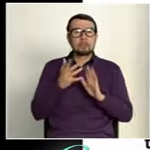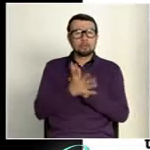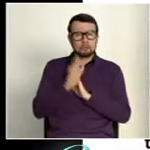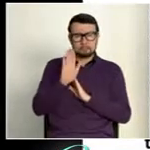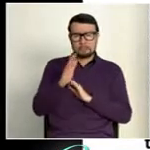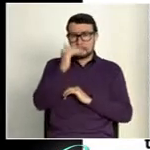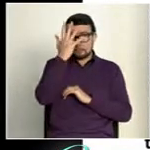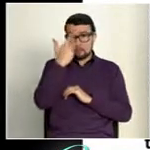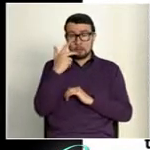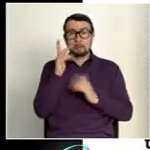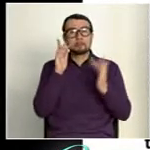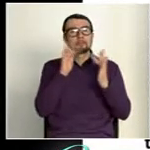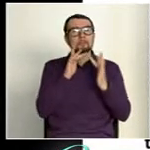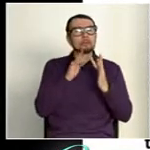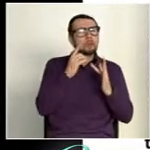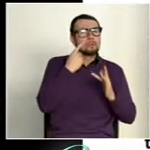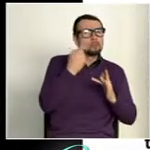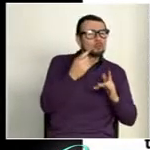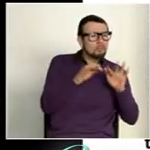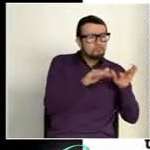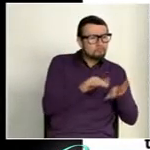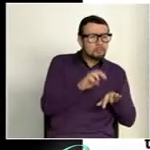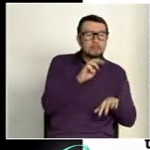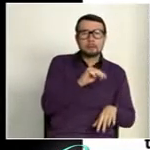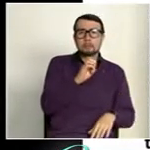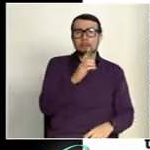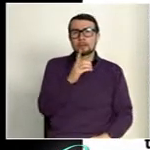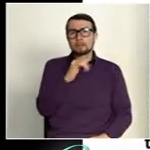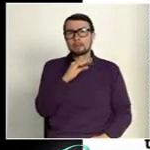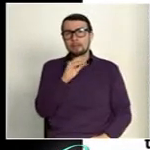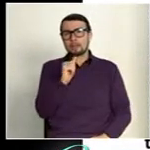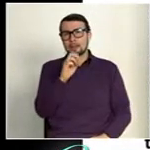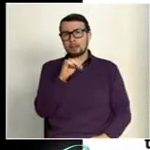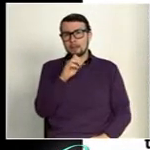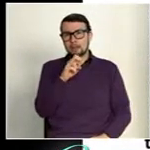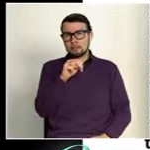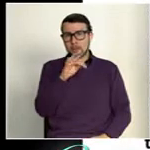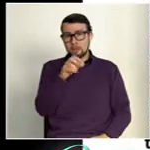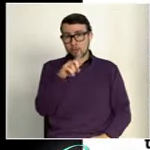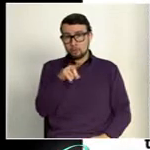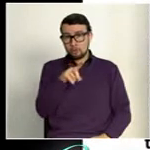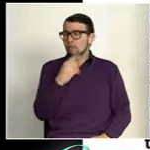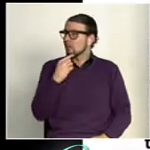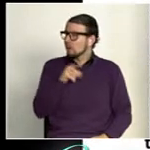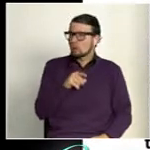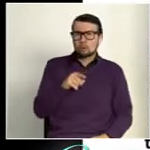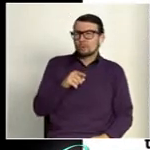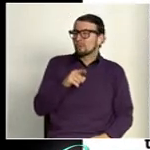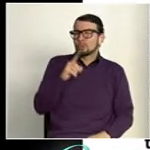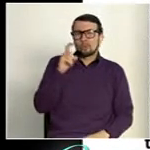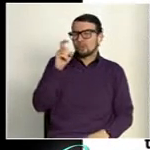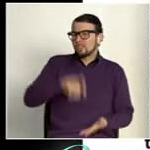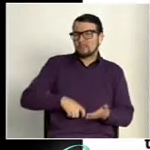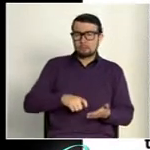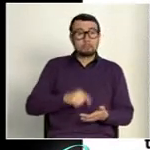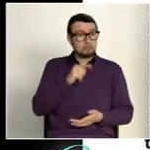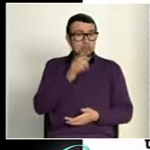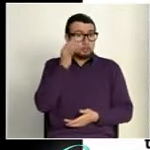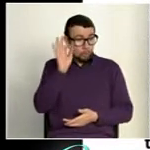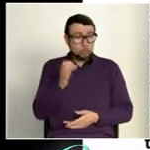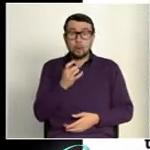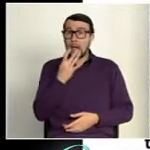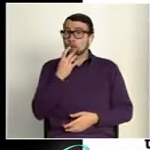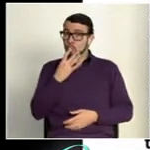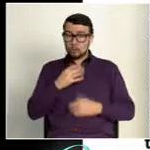Facebook. Ustedes buscan medicamentos, doctor Rojas. Sí, las frutas que no deberían comer un diabético, porque aunque tiene un azúcar